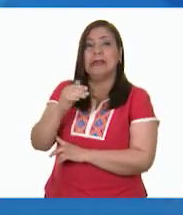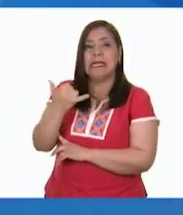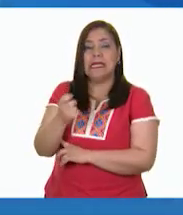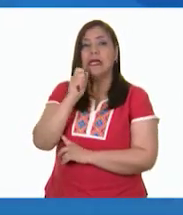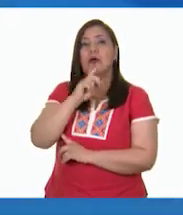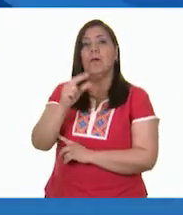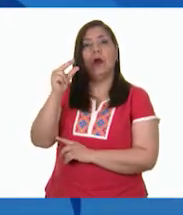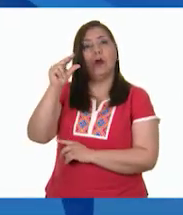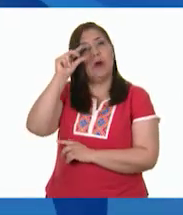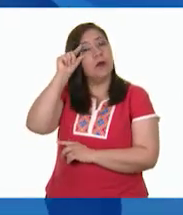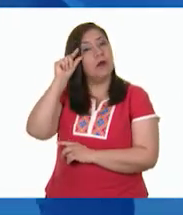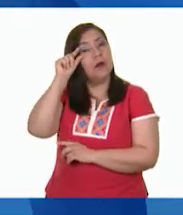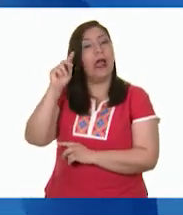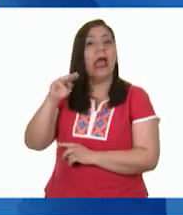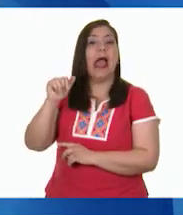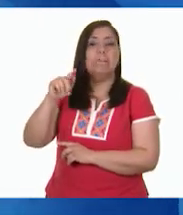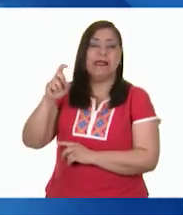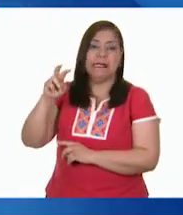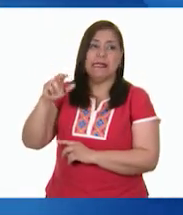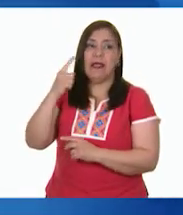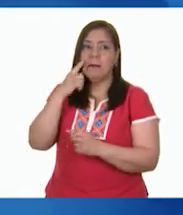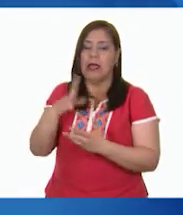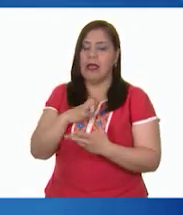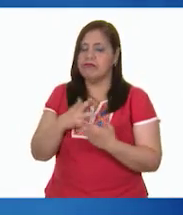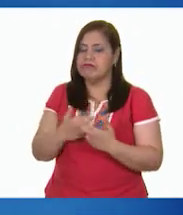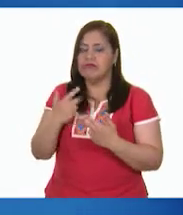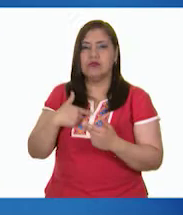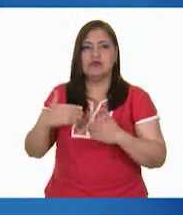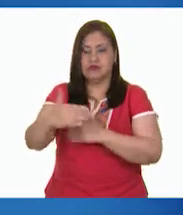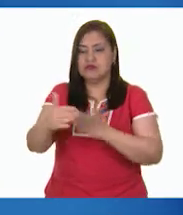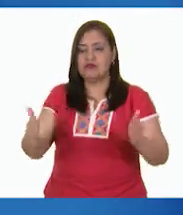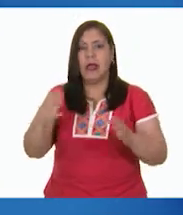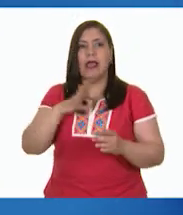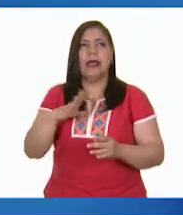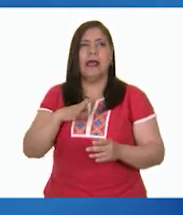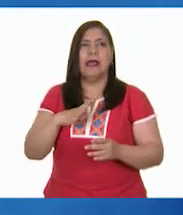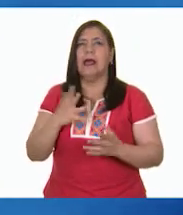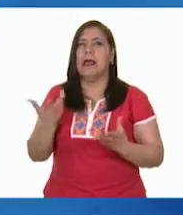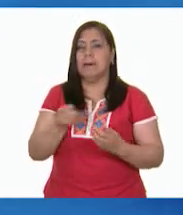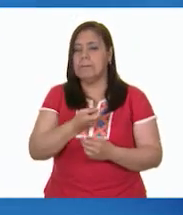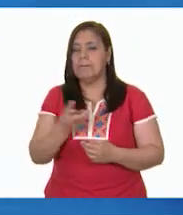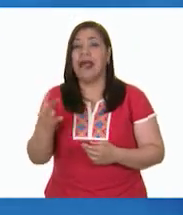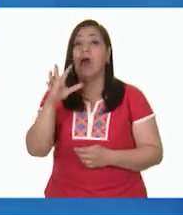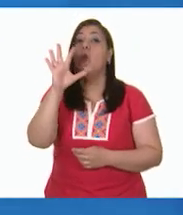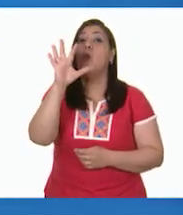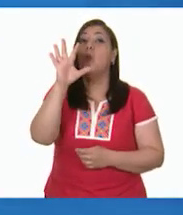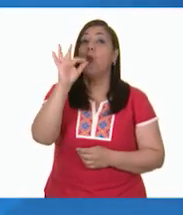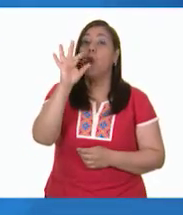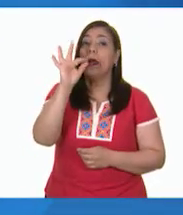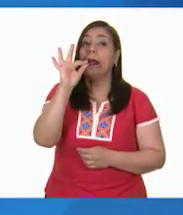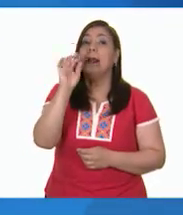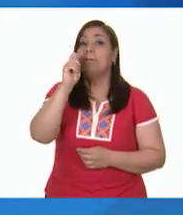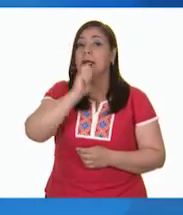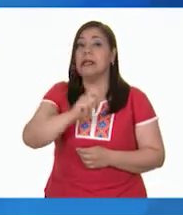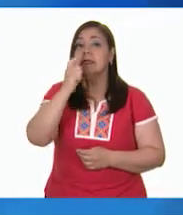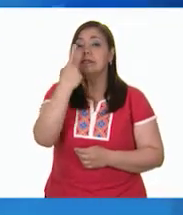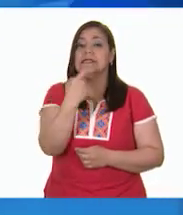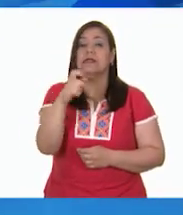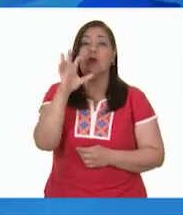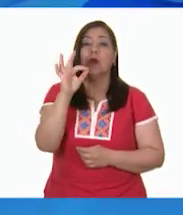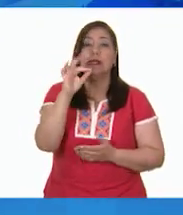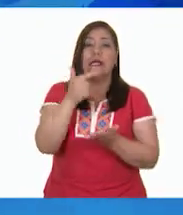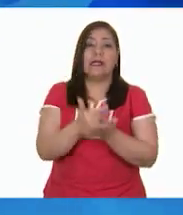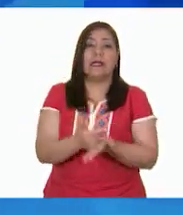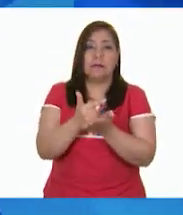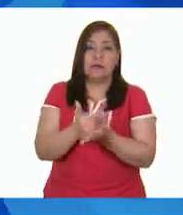Las cantidades que tenemos aquí es para un molde que tiene 40 paletas de 140 gramos.